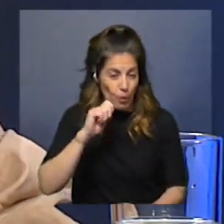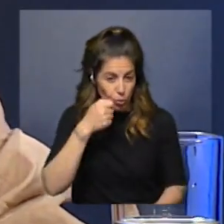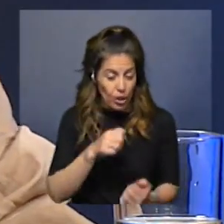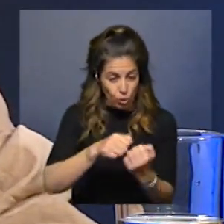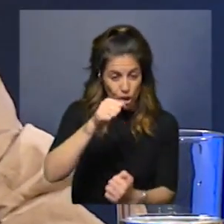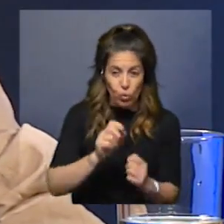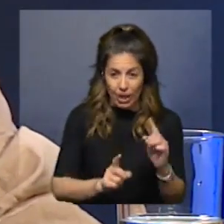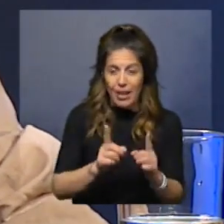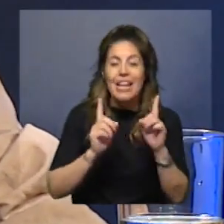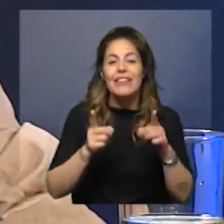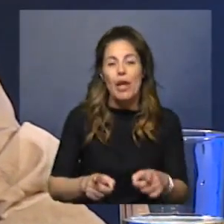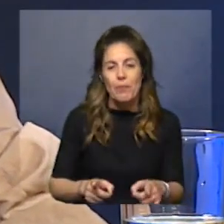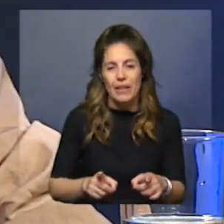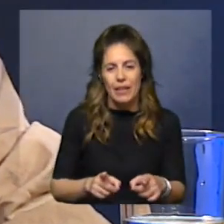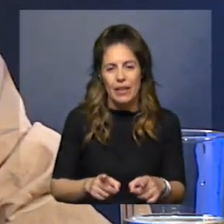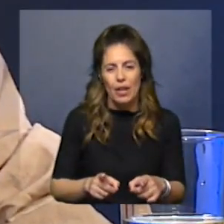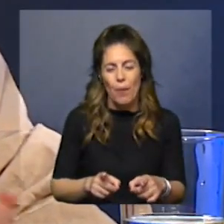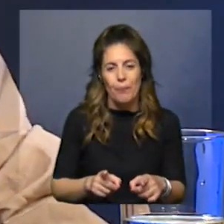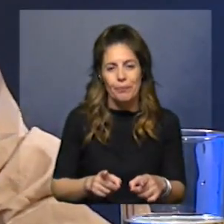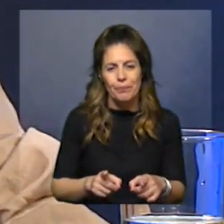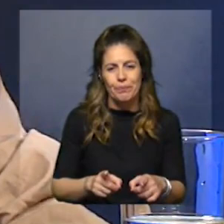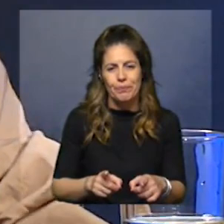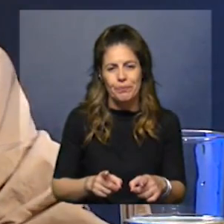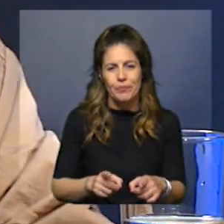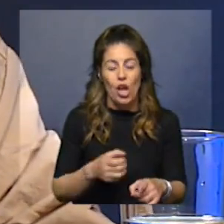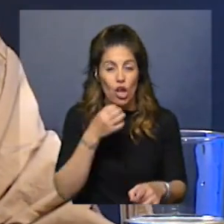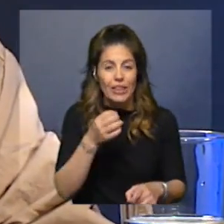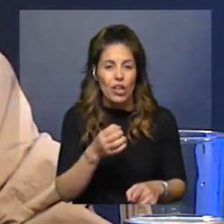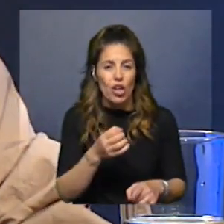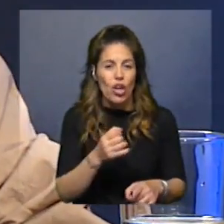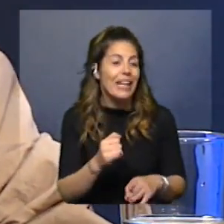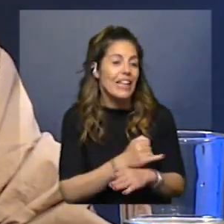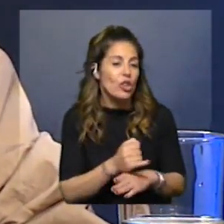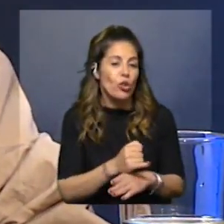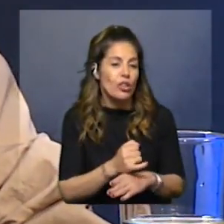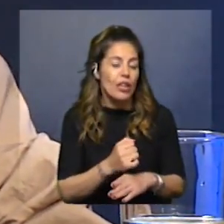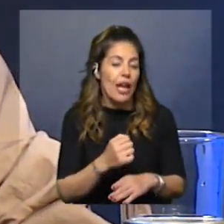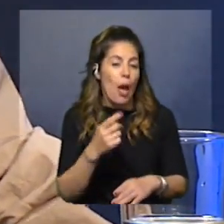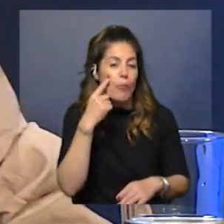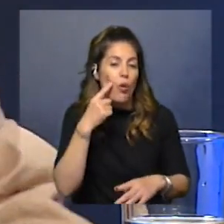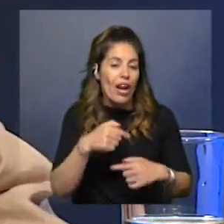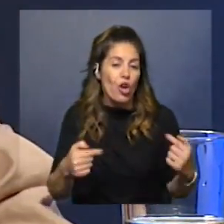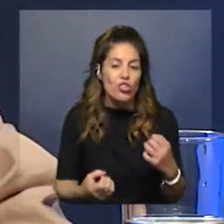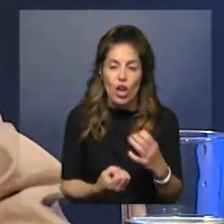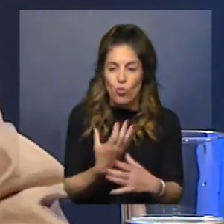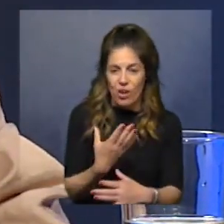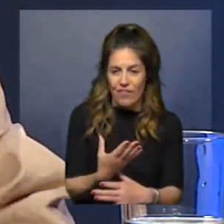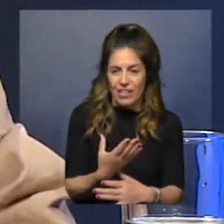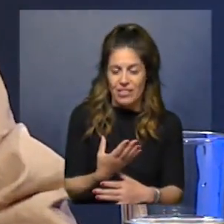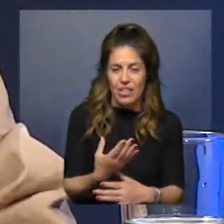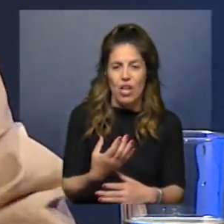académico. Y también para explorar, o sea, lo que tiene el instrumento es que te permite siempre explorar cosas nuevas. Entonces, obviamente que